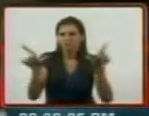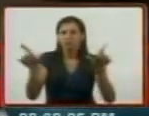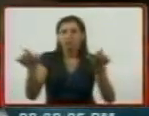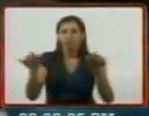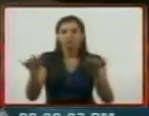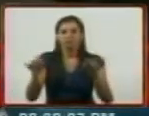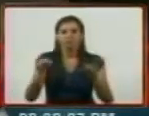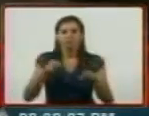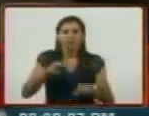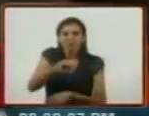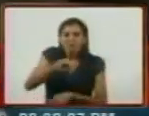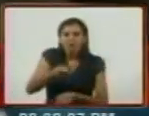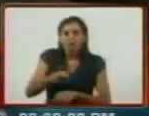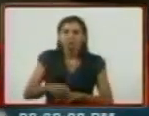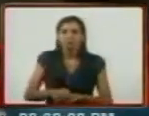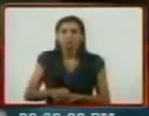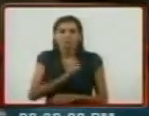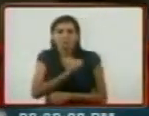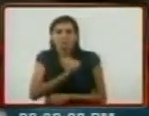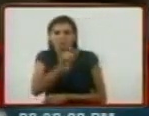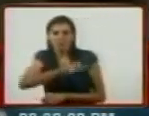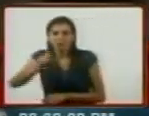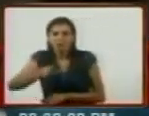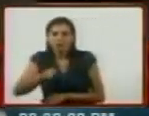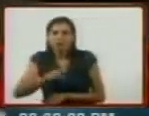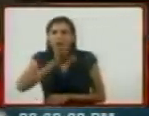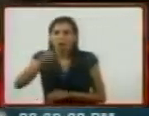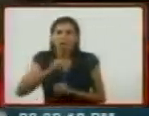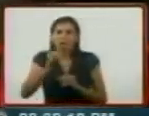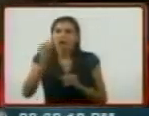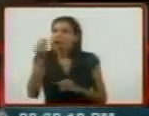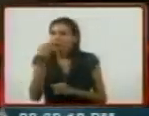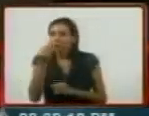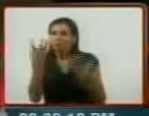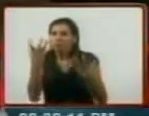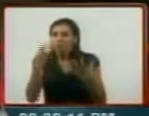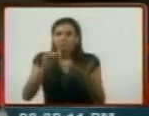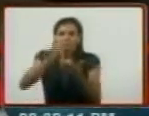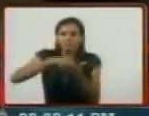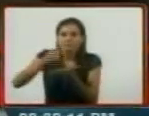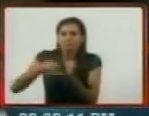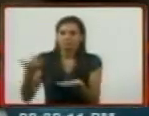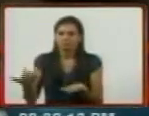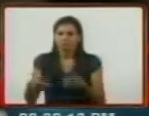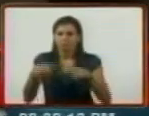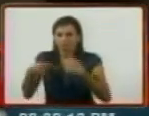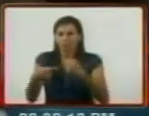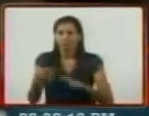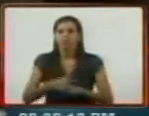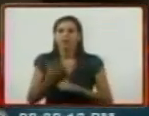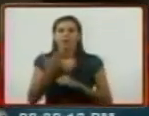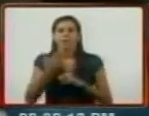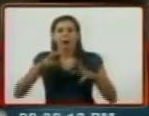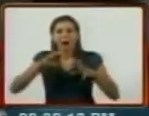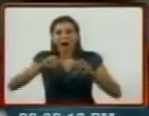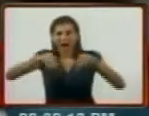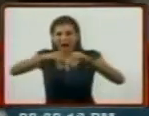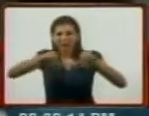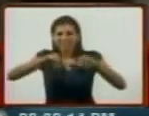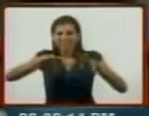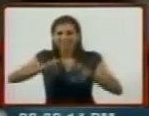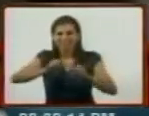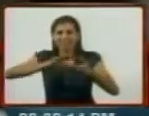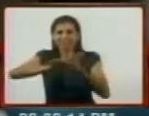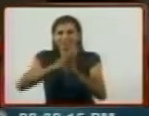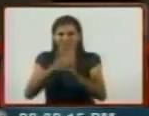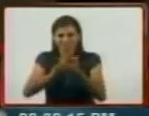ha hecho difícil el abastecimiento estable de algunos productos. Conversamos en específico de la harina de maíz